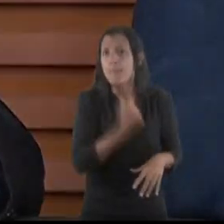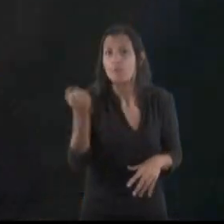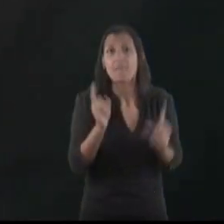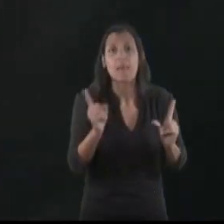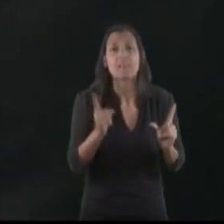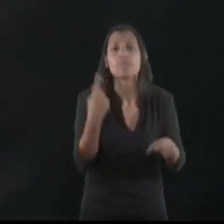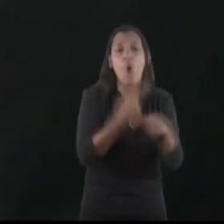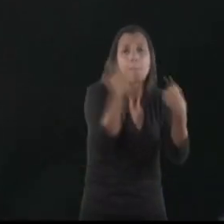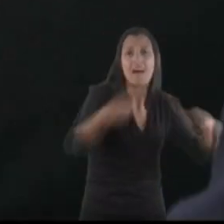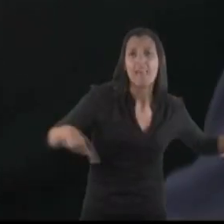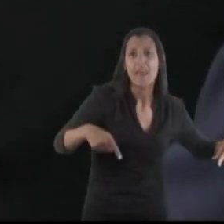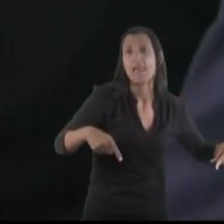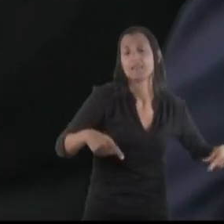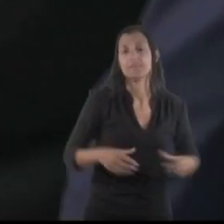primas.